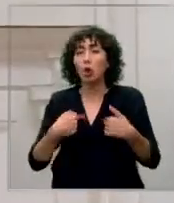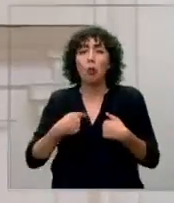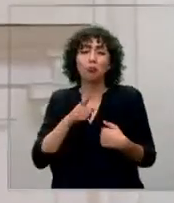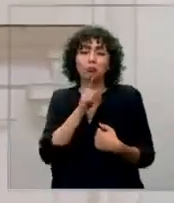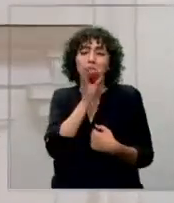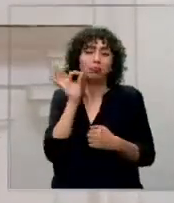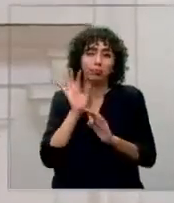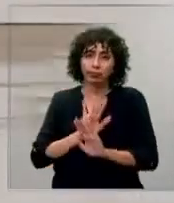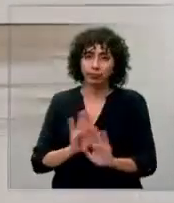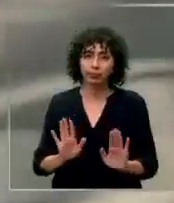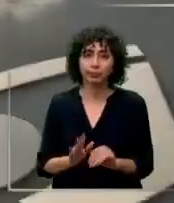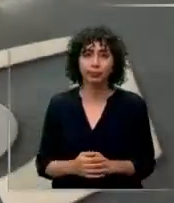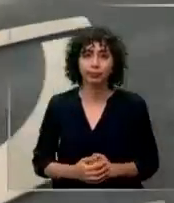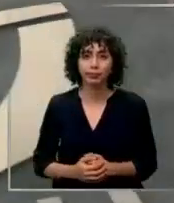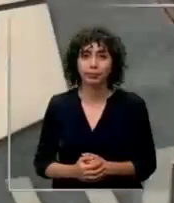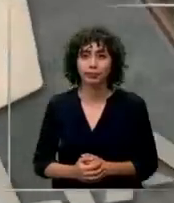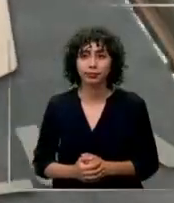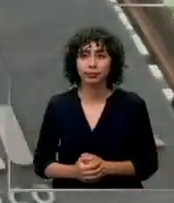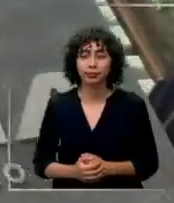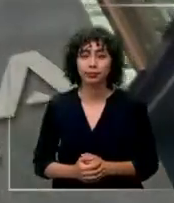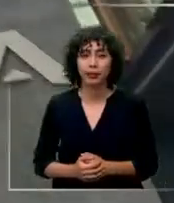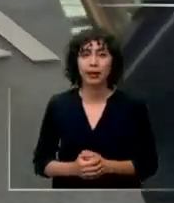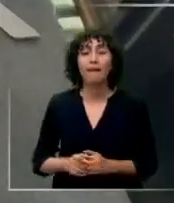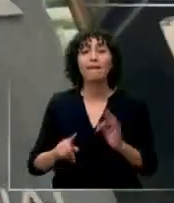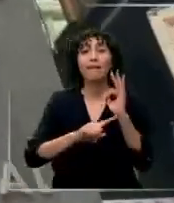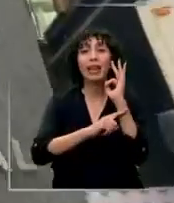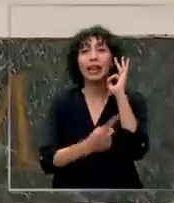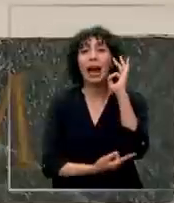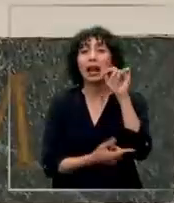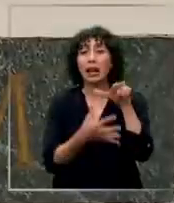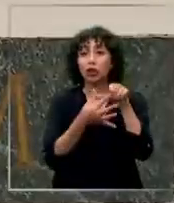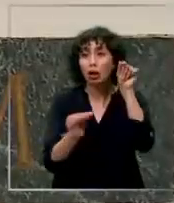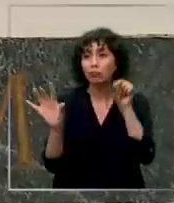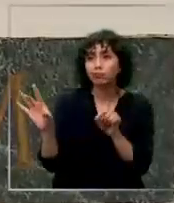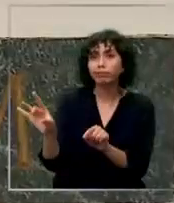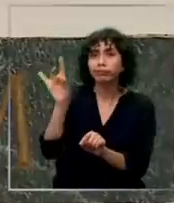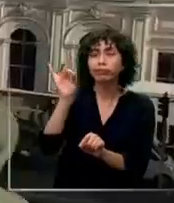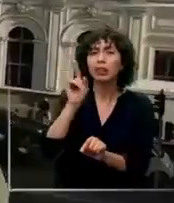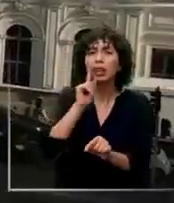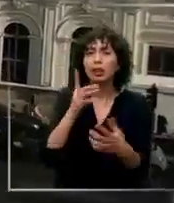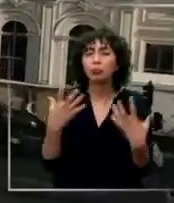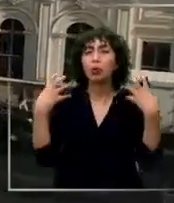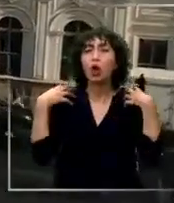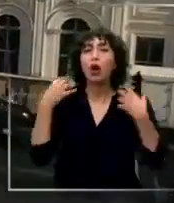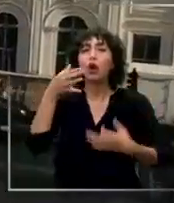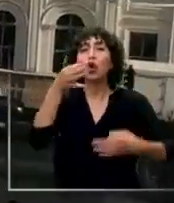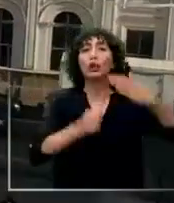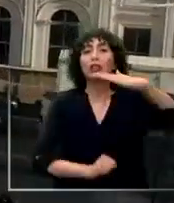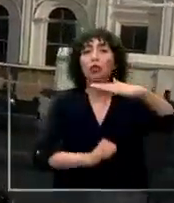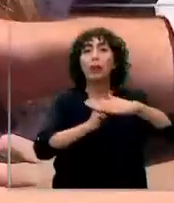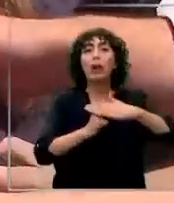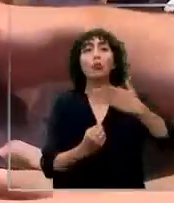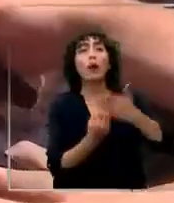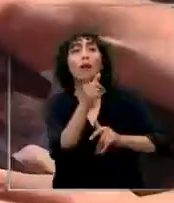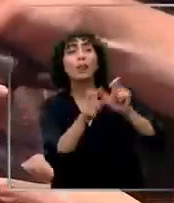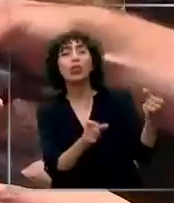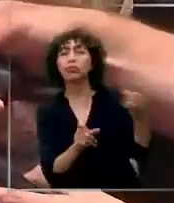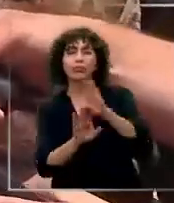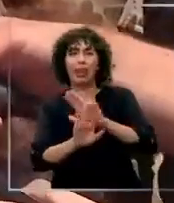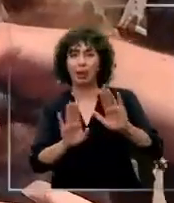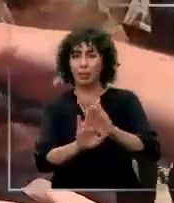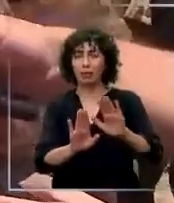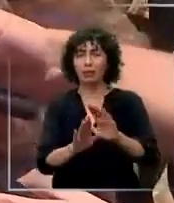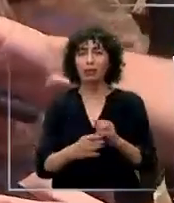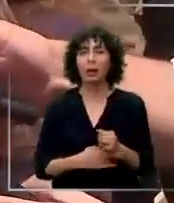eso. Elección del fiscal nacional que se da tras la decisión de la Corte Suprema de no llamar a un nuevo concurso. La preocupación